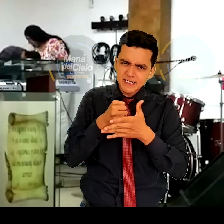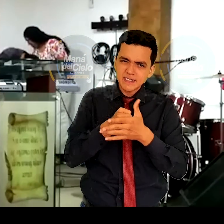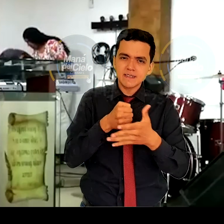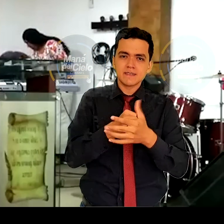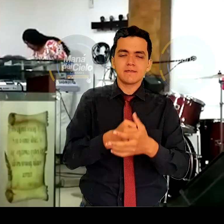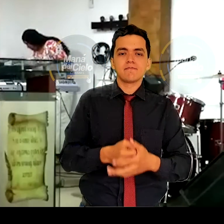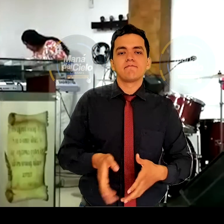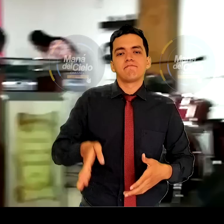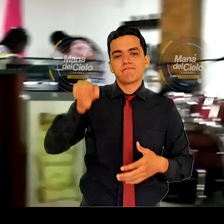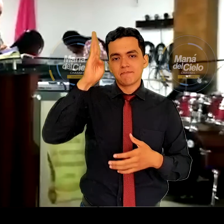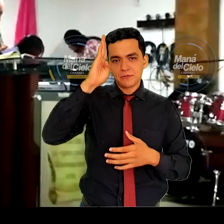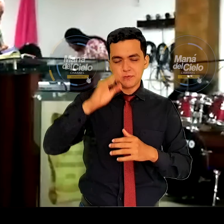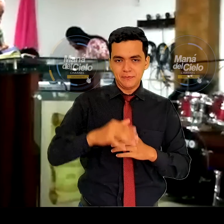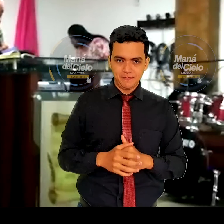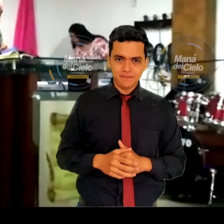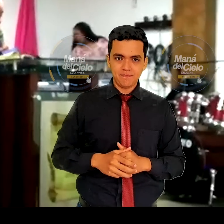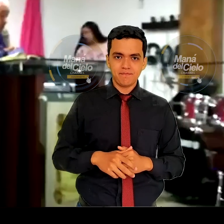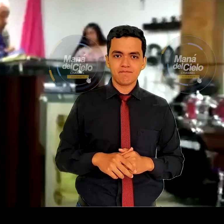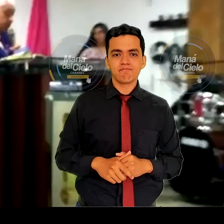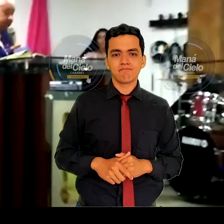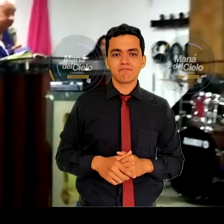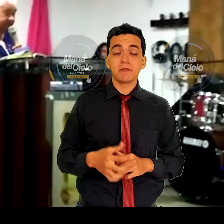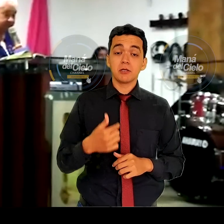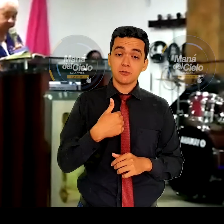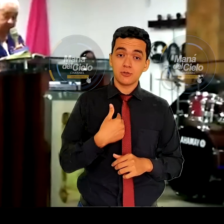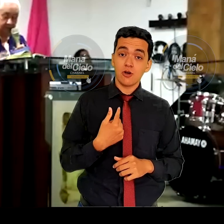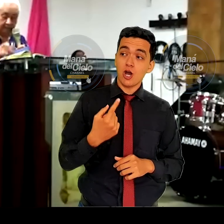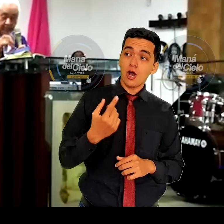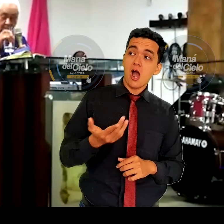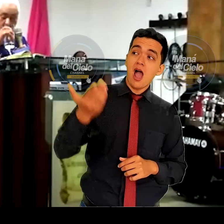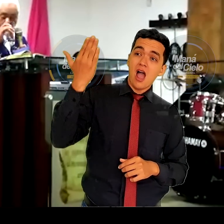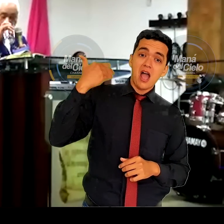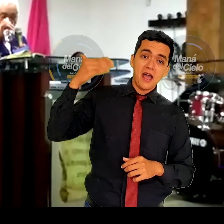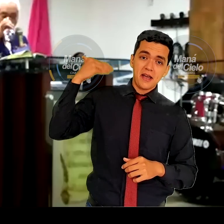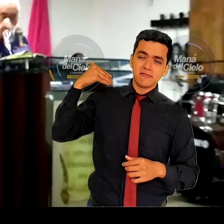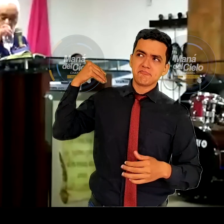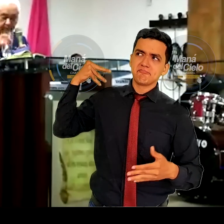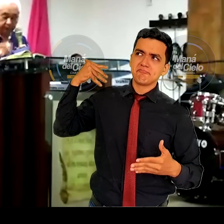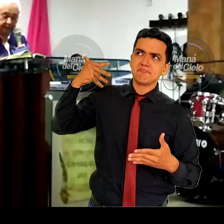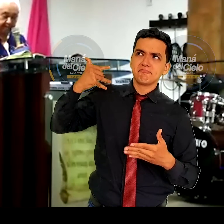yo he venido orando y pues ayer estaba